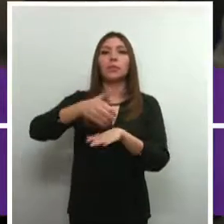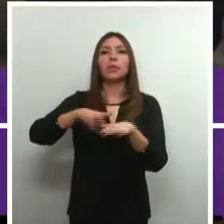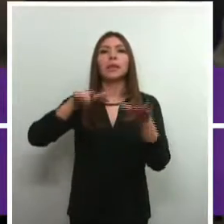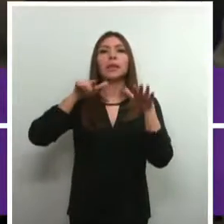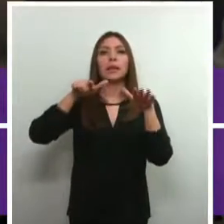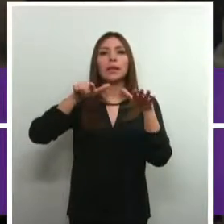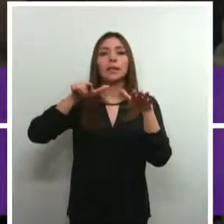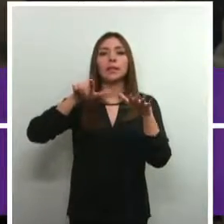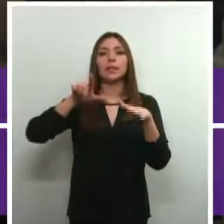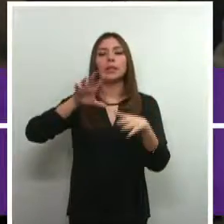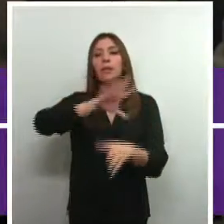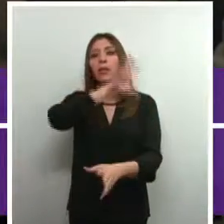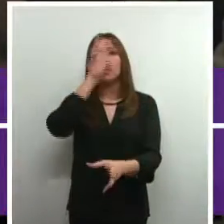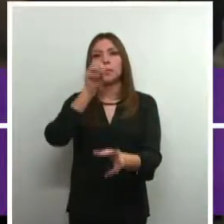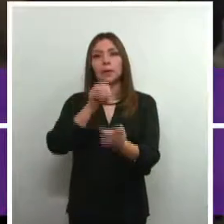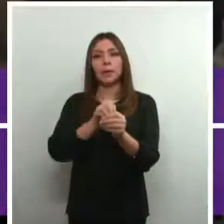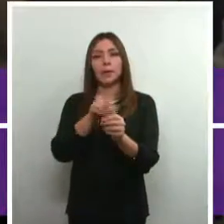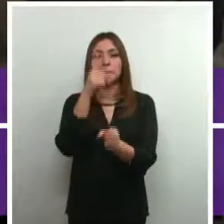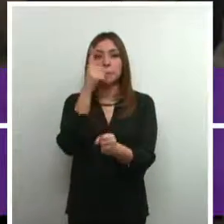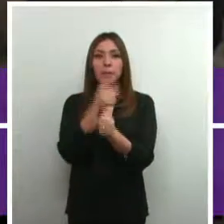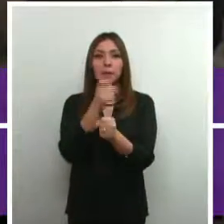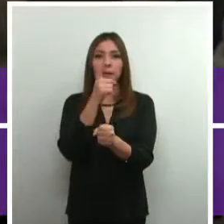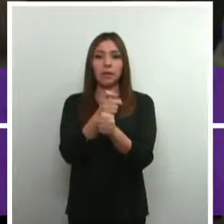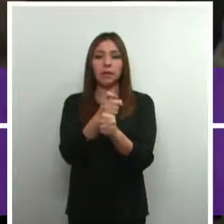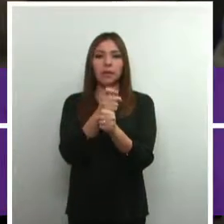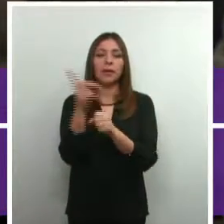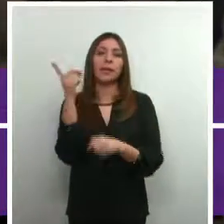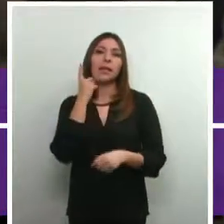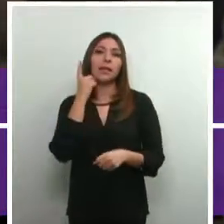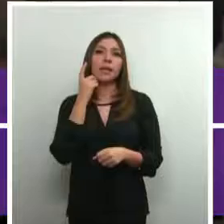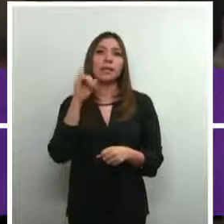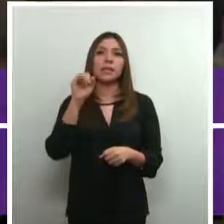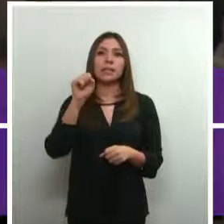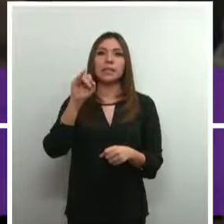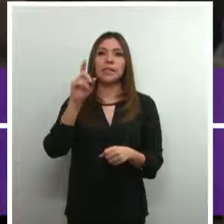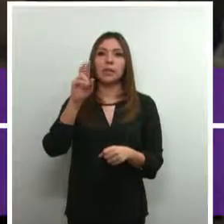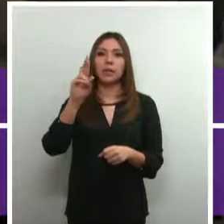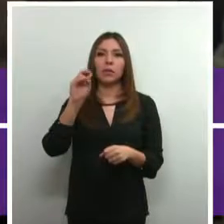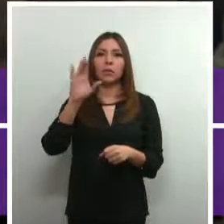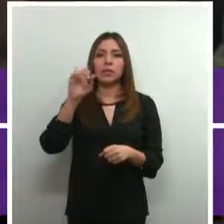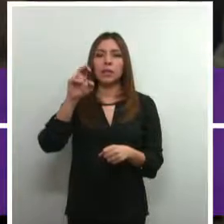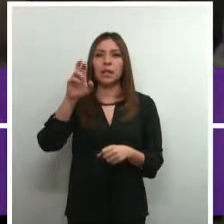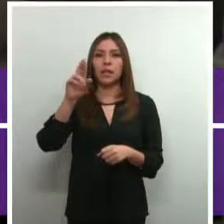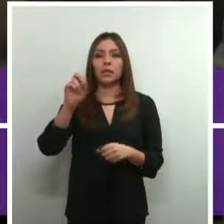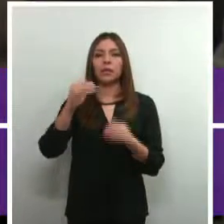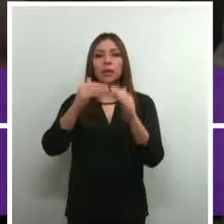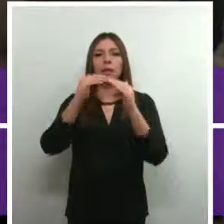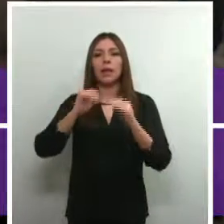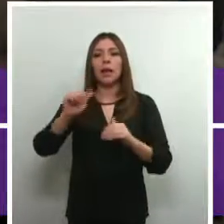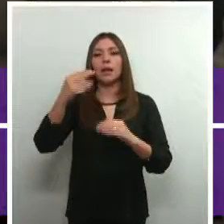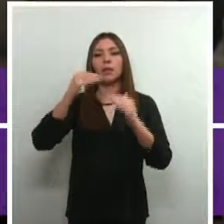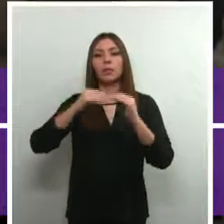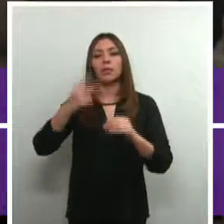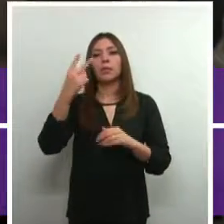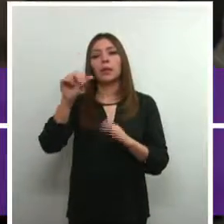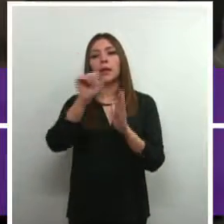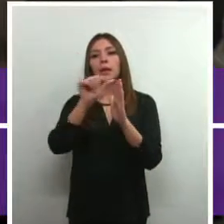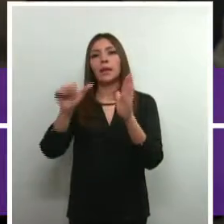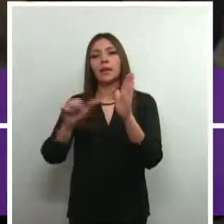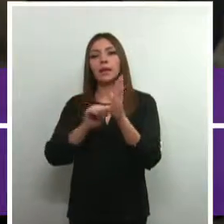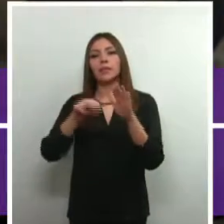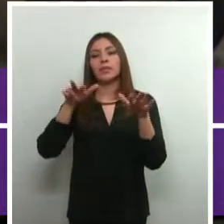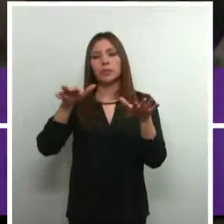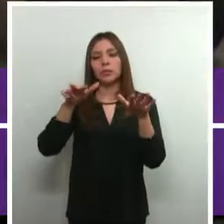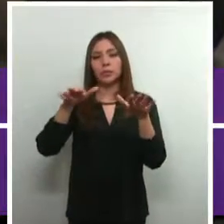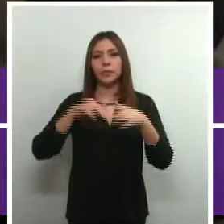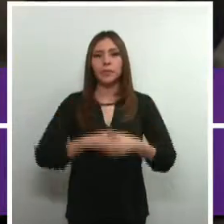en total. La primera, del diputado Isidro Cisneros, al apartado A, numeral 2 del artículo